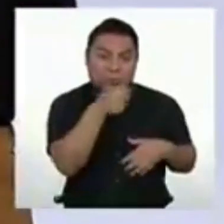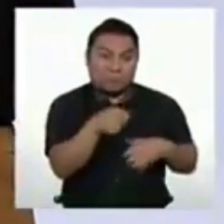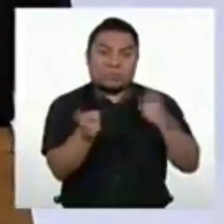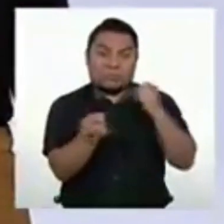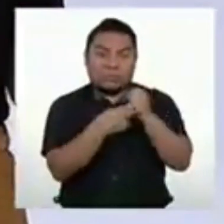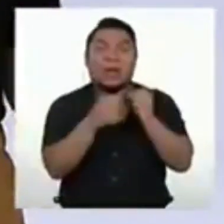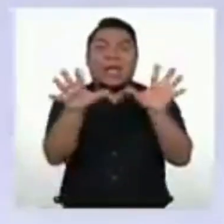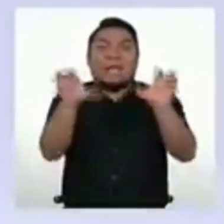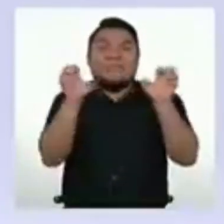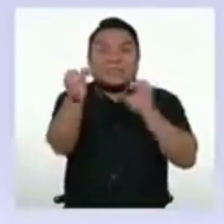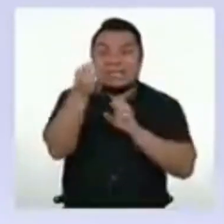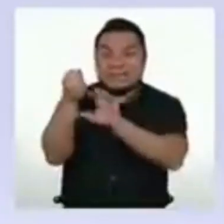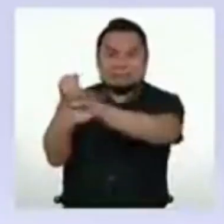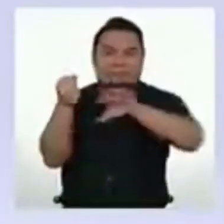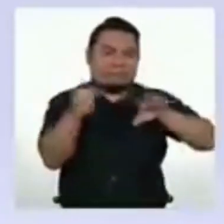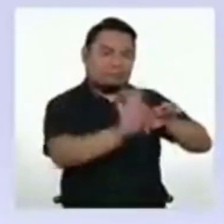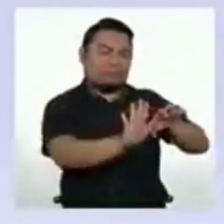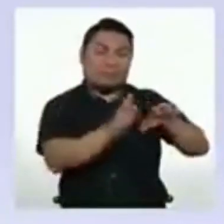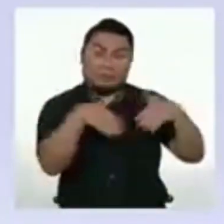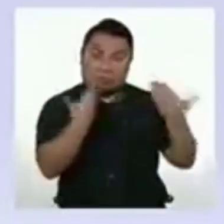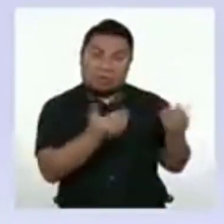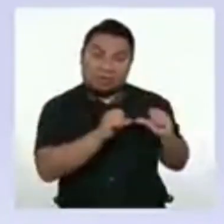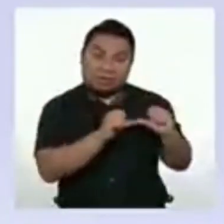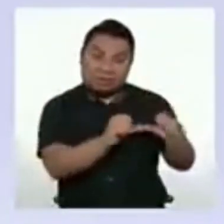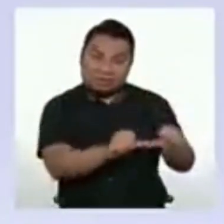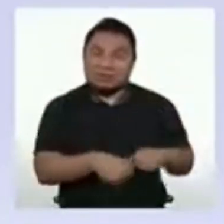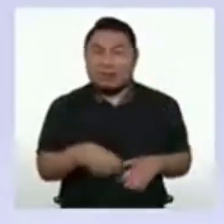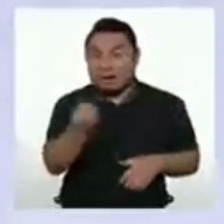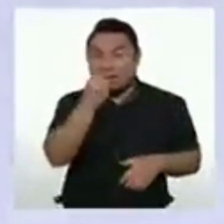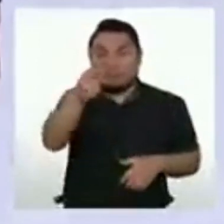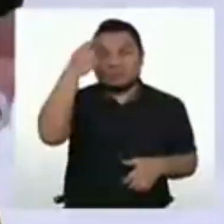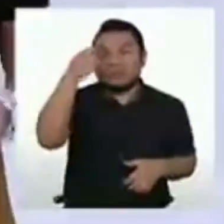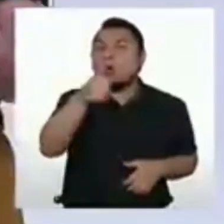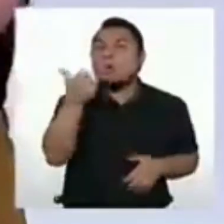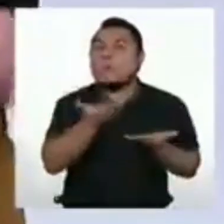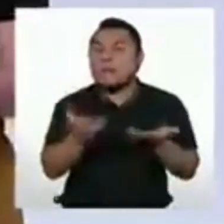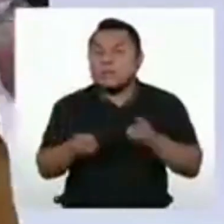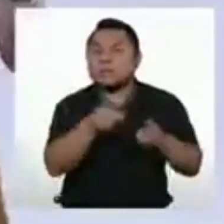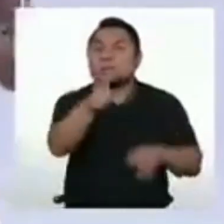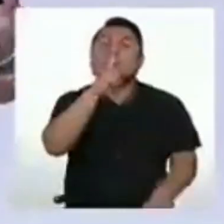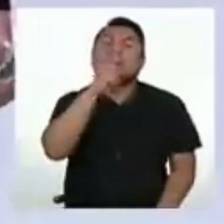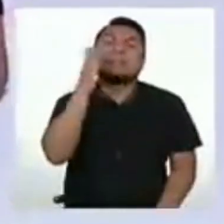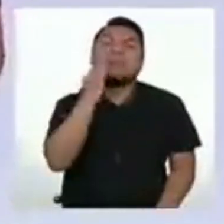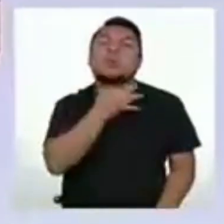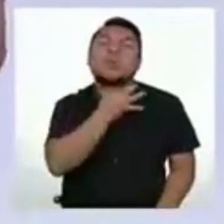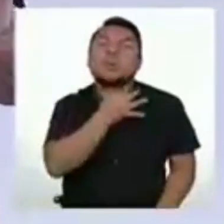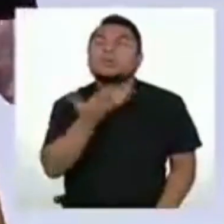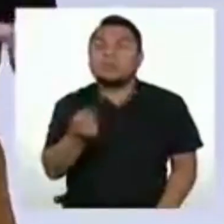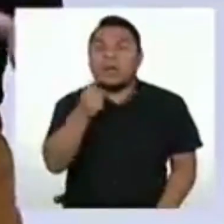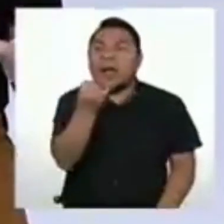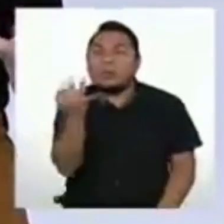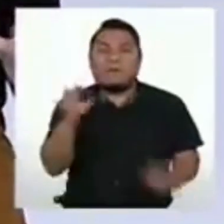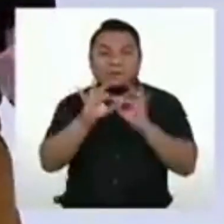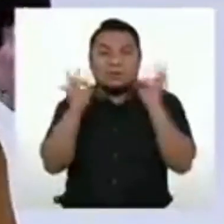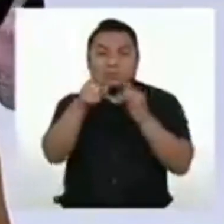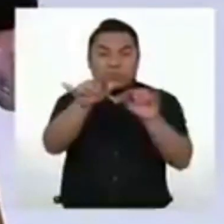sin usar un refrigerador? ¿Conoces algún método para conservar los alimentos? ¿Tus papás, tus tíos, tus abuelitos, algún